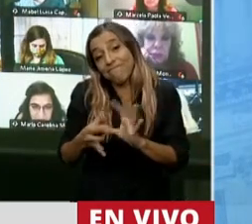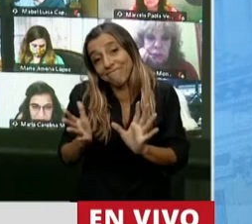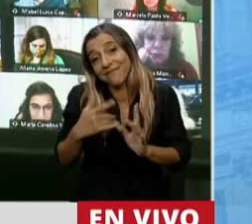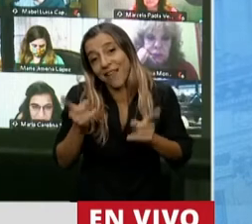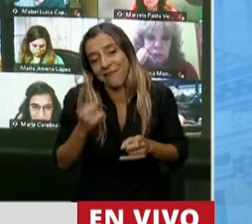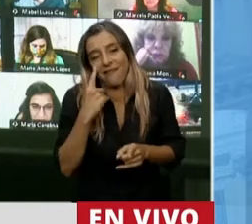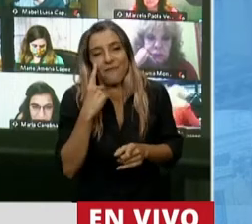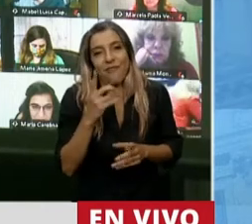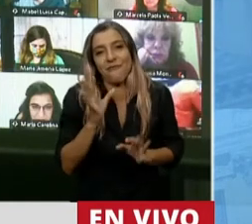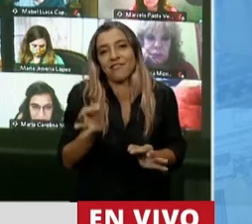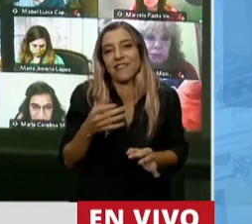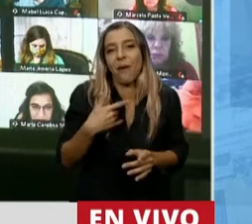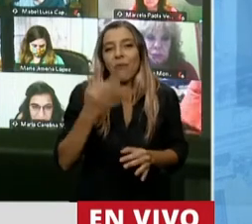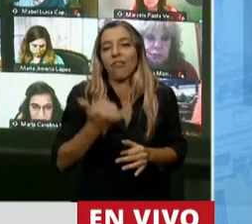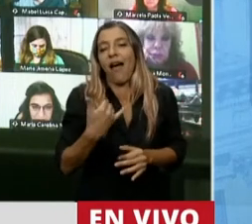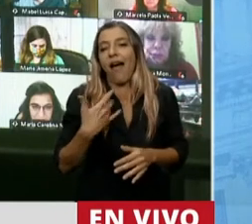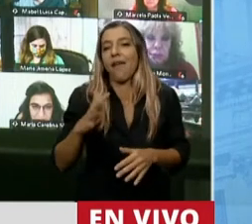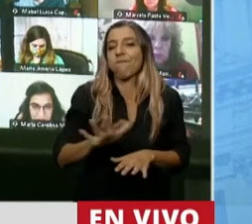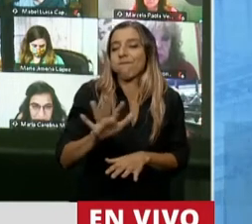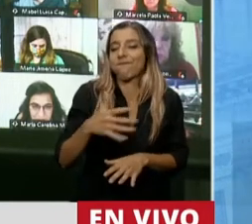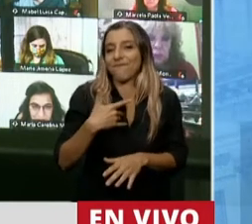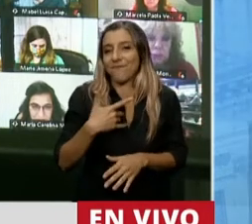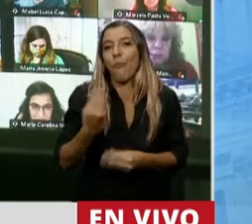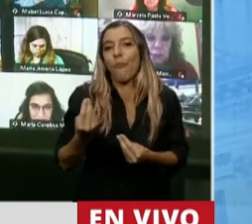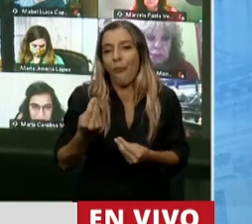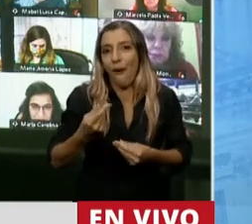Con la especulación comercial, con la especulación inmobiliaria.